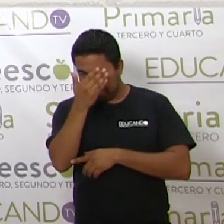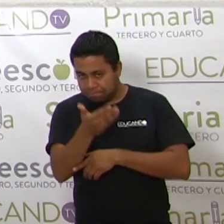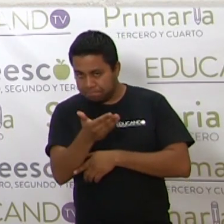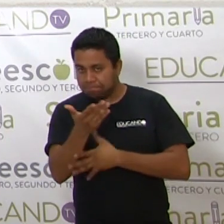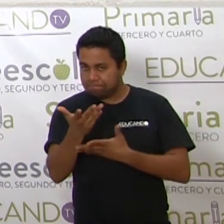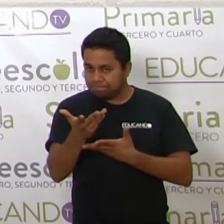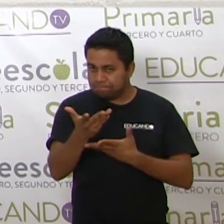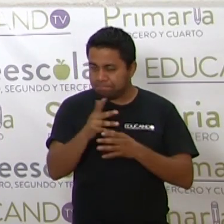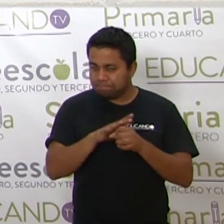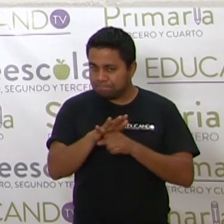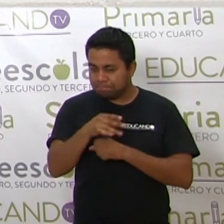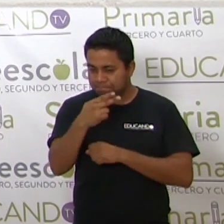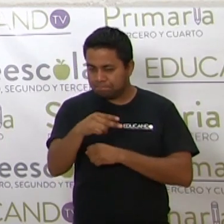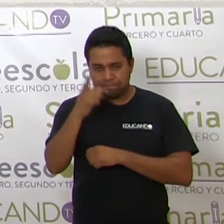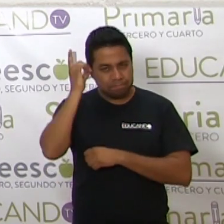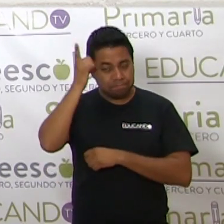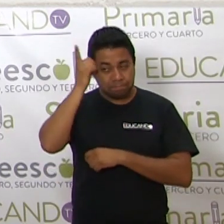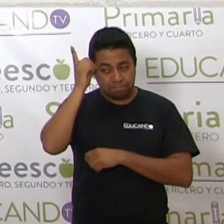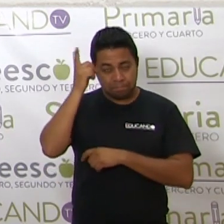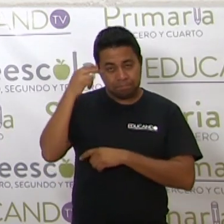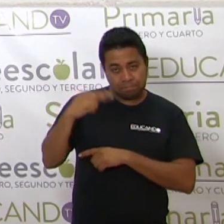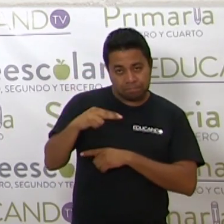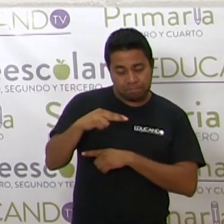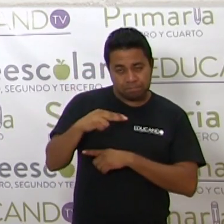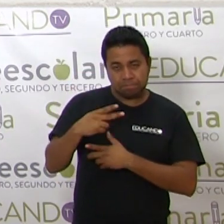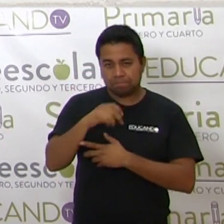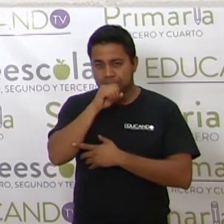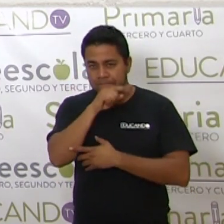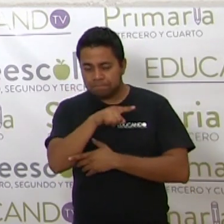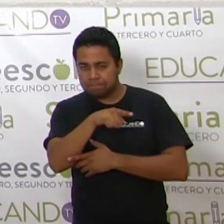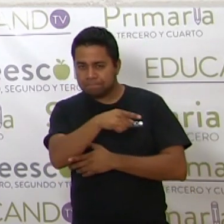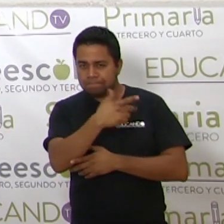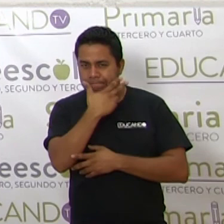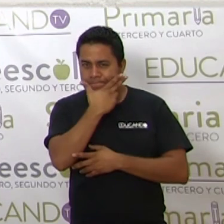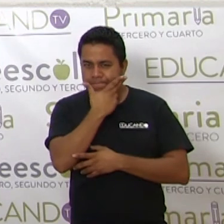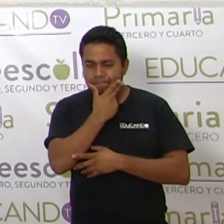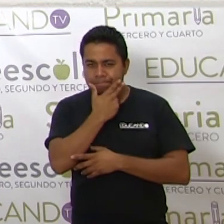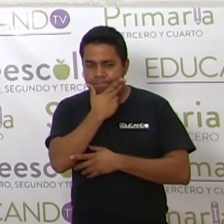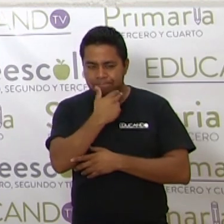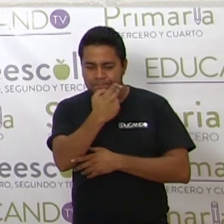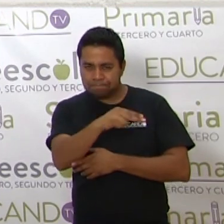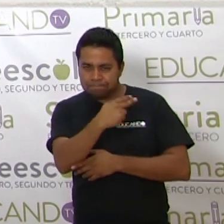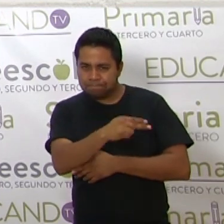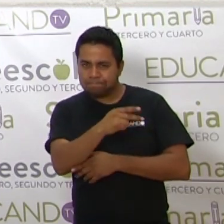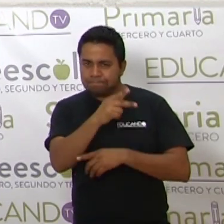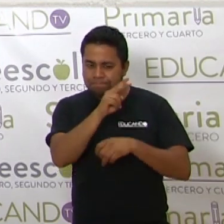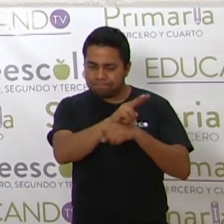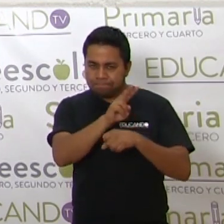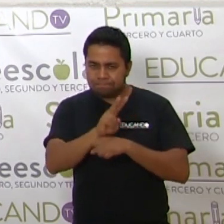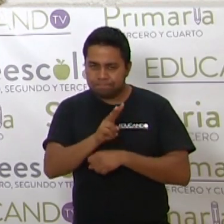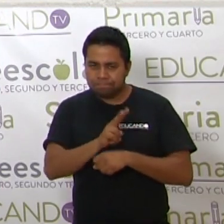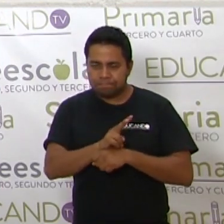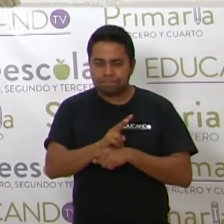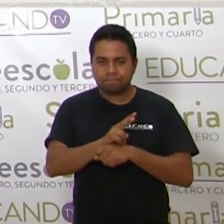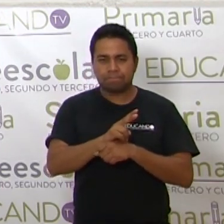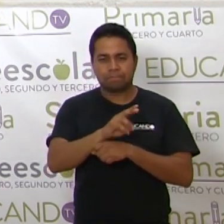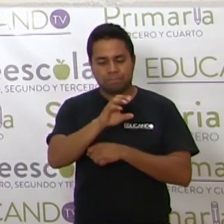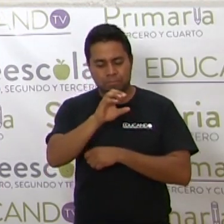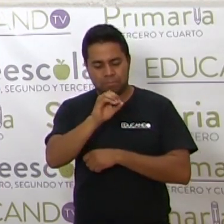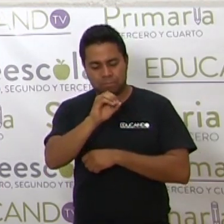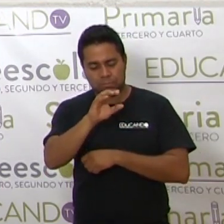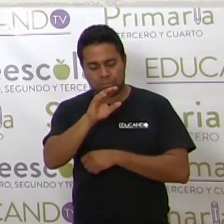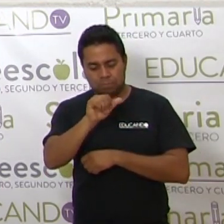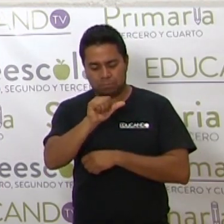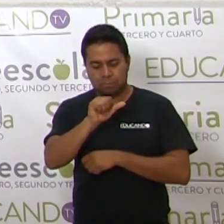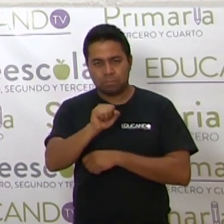este caballo y cómo se llamaba el chico que es con el que estaba cuidando ella las hojas que ya les dije que son como